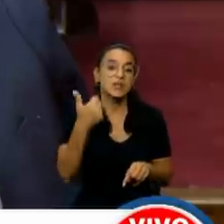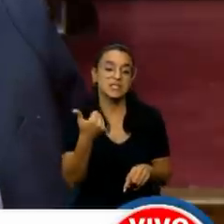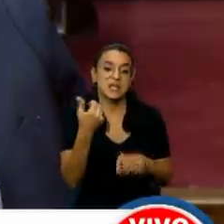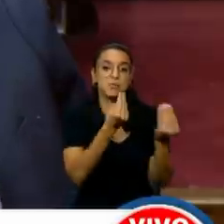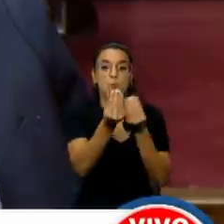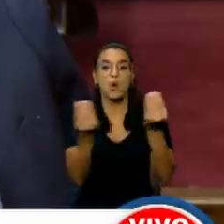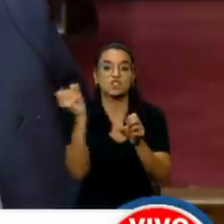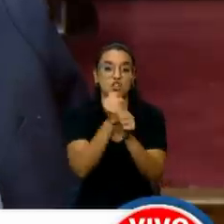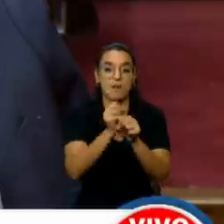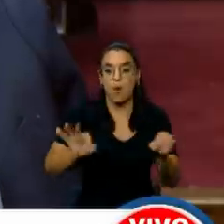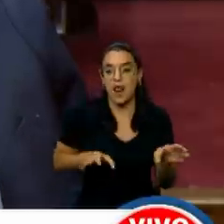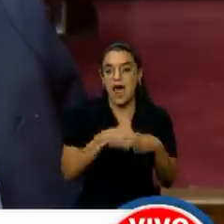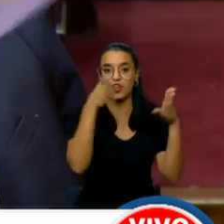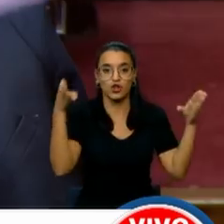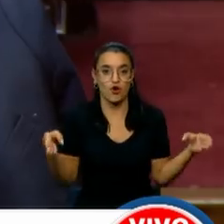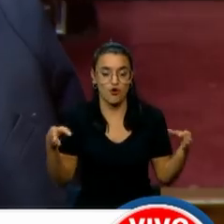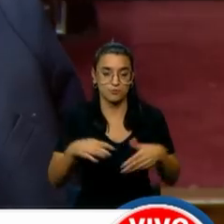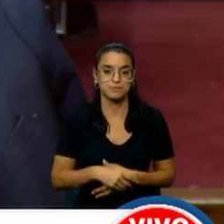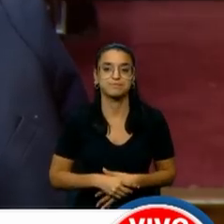puestos de trabajo en el año